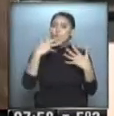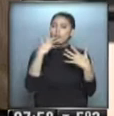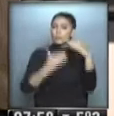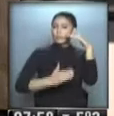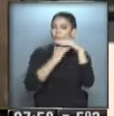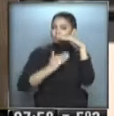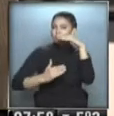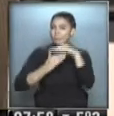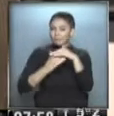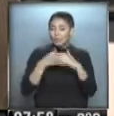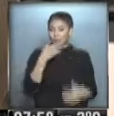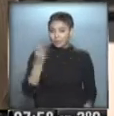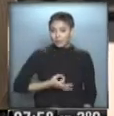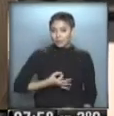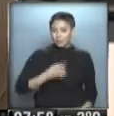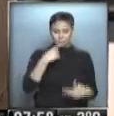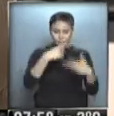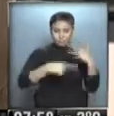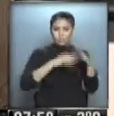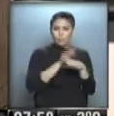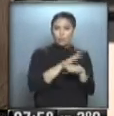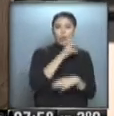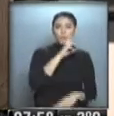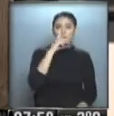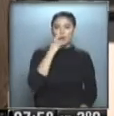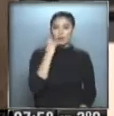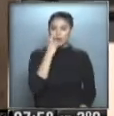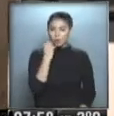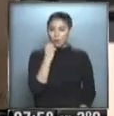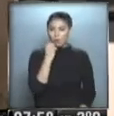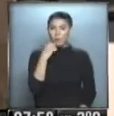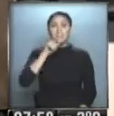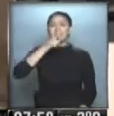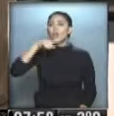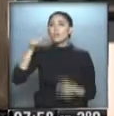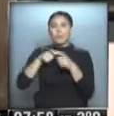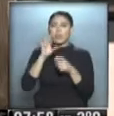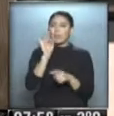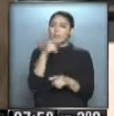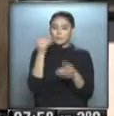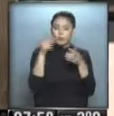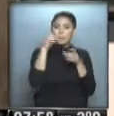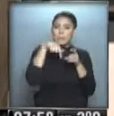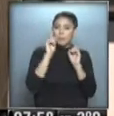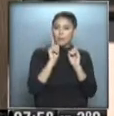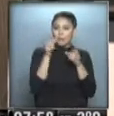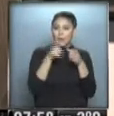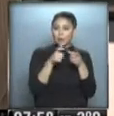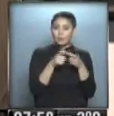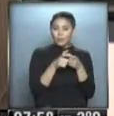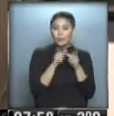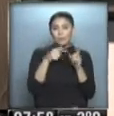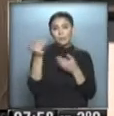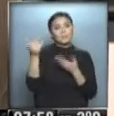lebouf anna kendrick realmente muchísimos actores y actrices que julie christie que sería difícil verlos en otra película en causas y consecuencias que además de